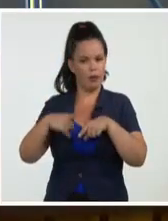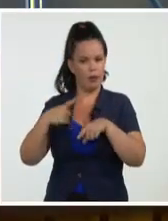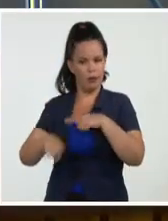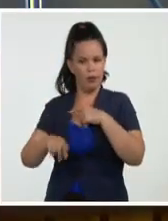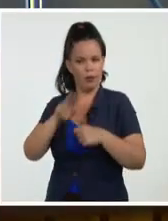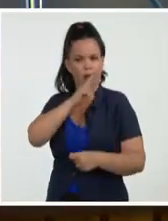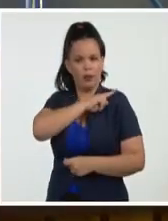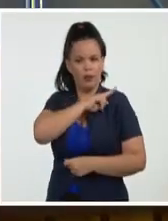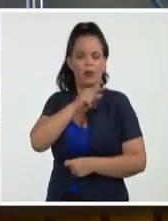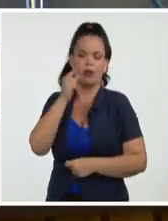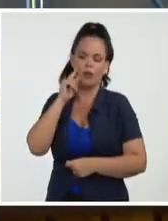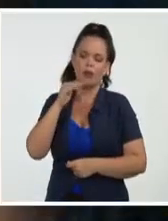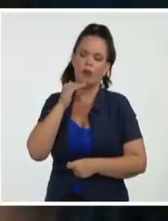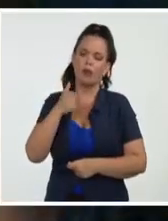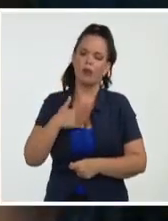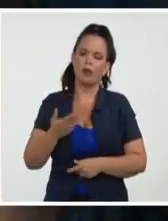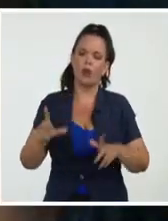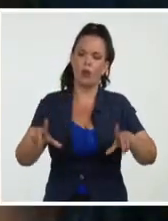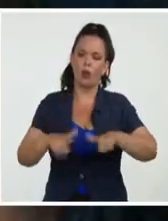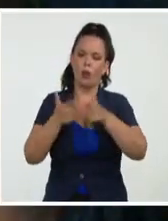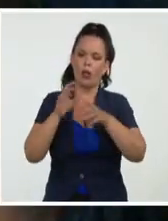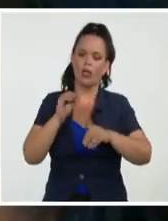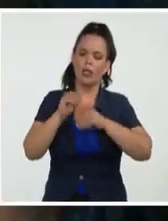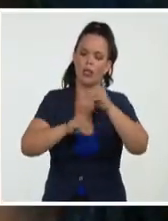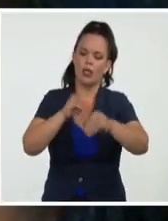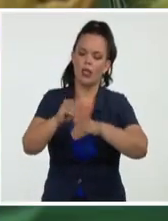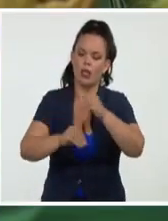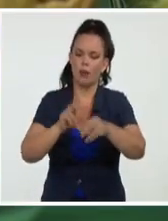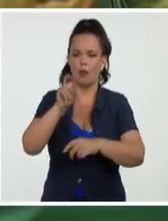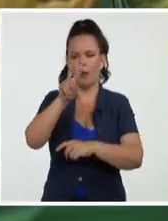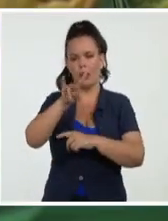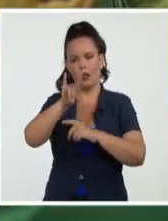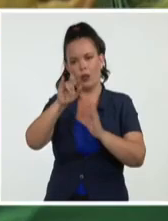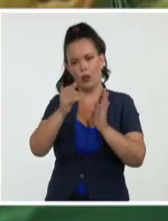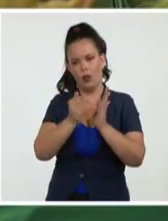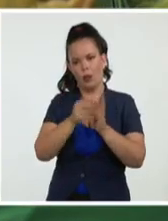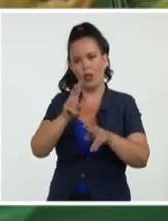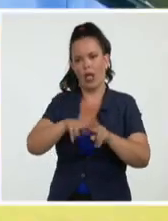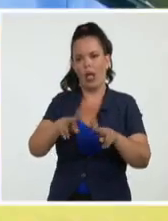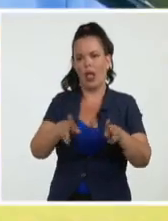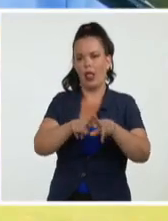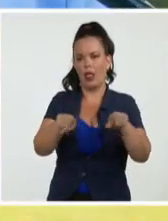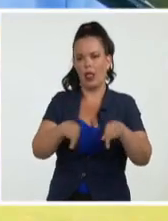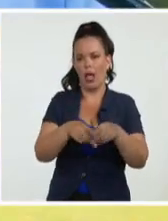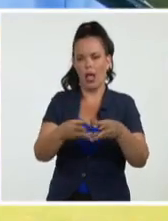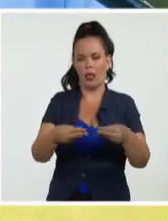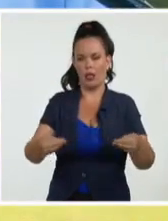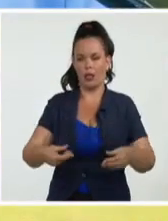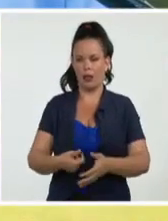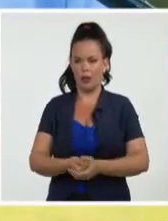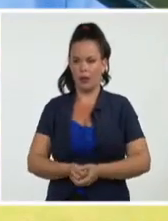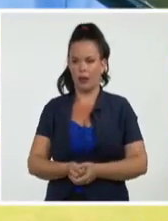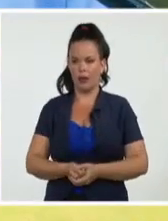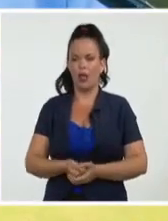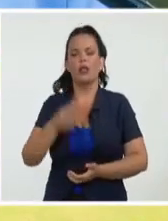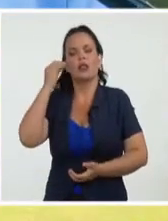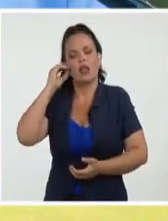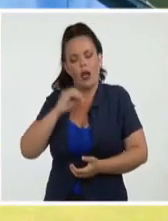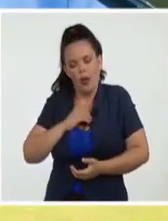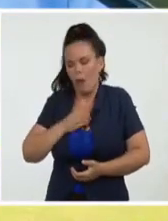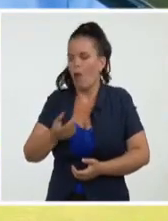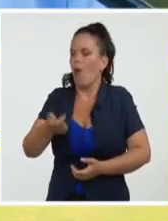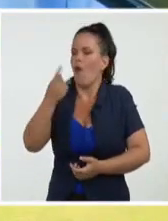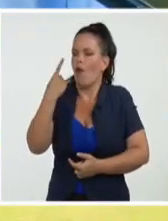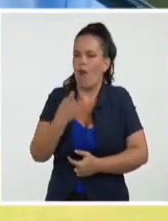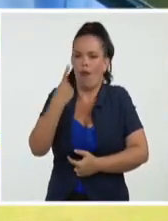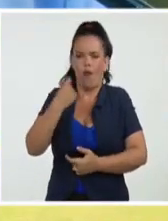la siembra de más de 29.000 hectáreas en la actual campaña es un reto para los holguineros. Sabemos que hay desabastecimiento, se saben las razones, aquí